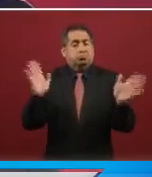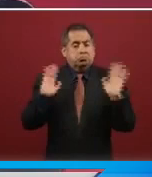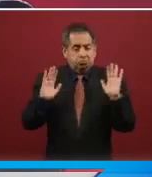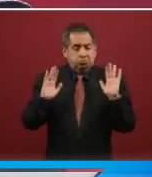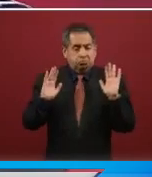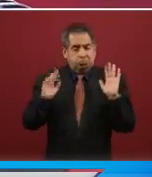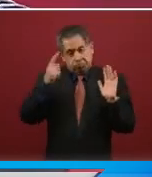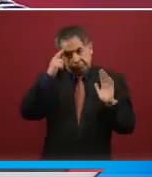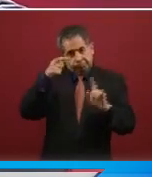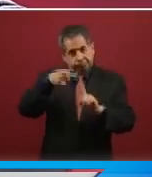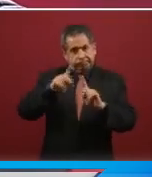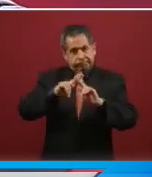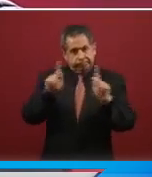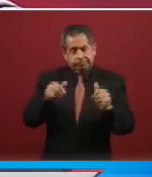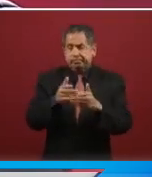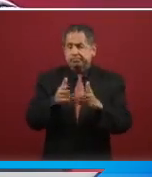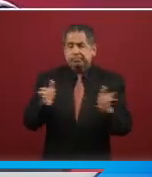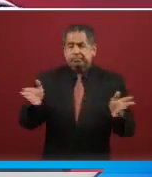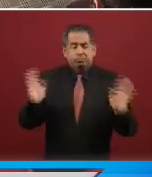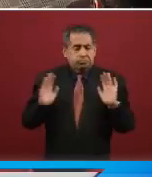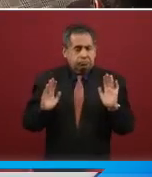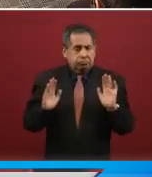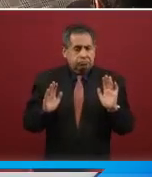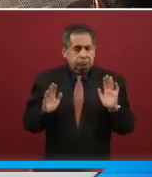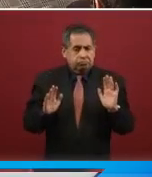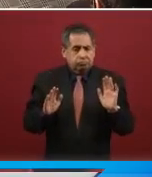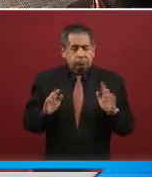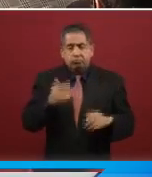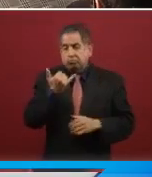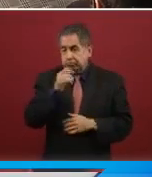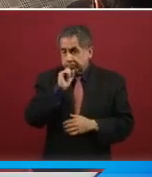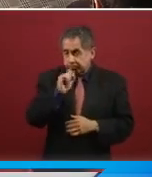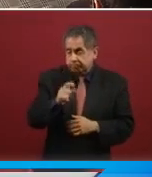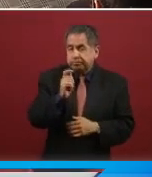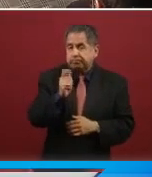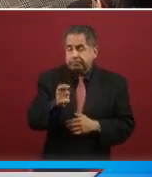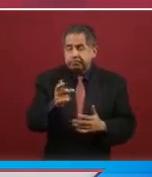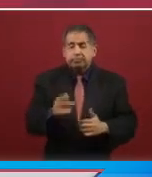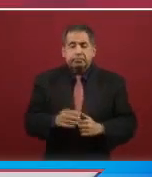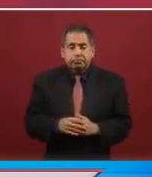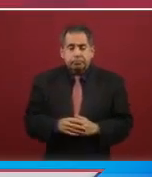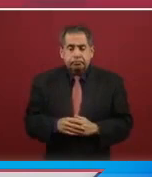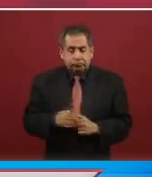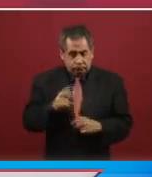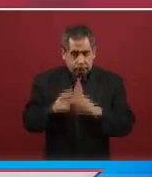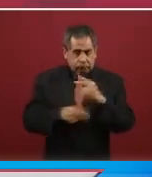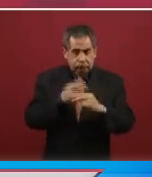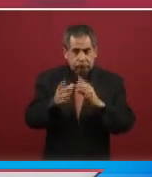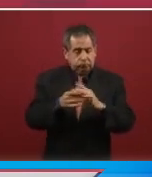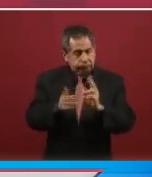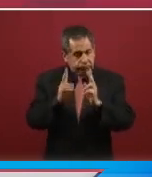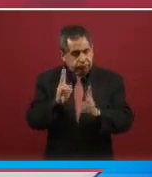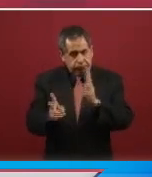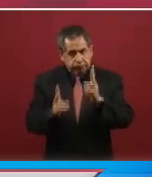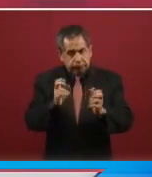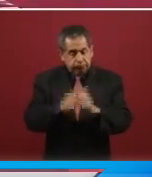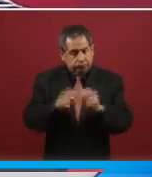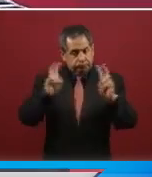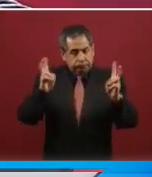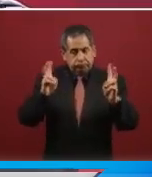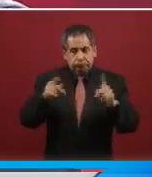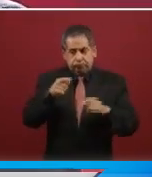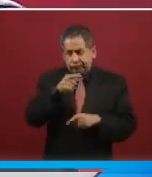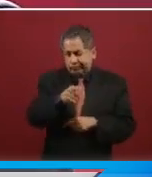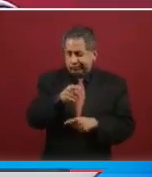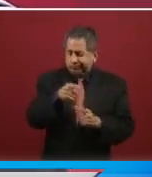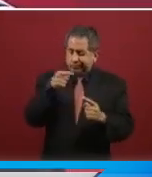es bienvenido cualquier agrupación que se integre en la convocatoria de conseguir la paz para todos los ciudadanos, manteniendo el principio del Estado laico,